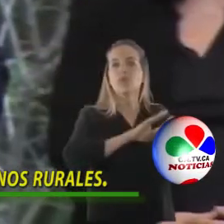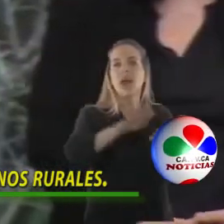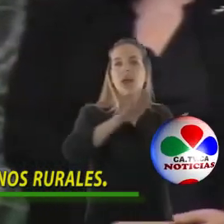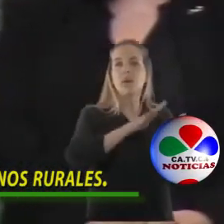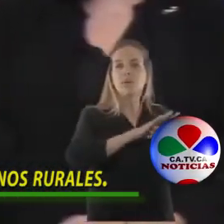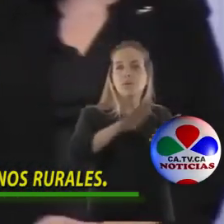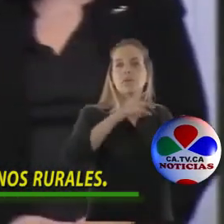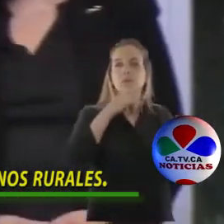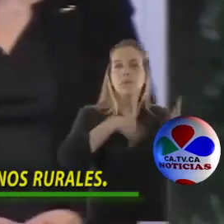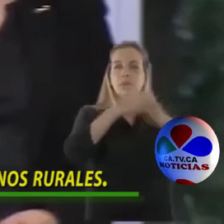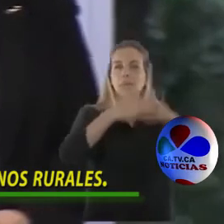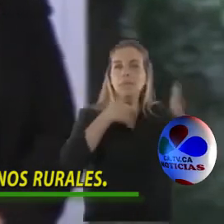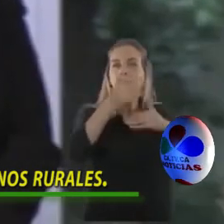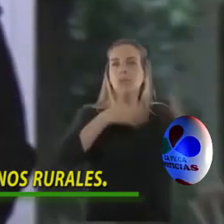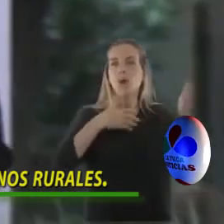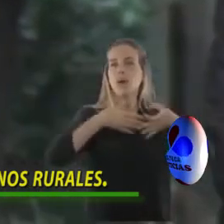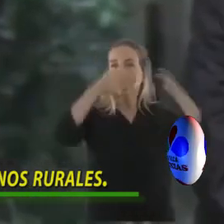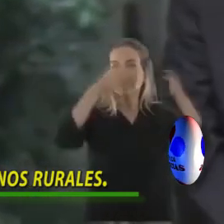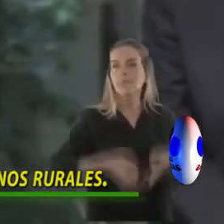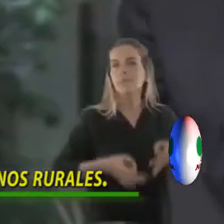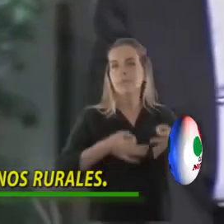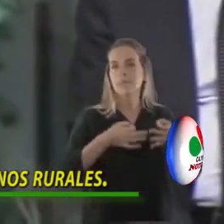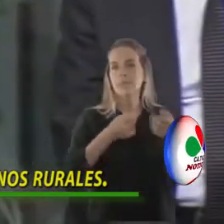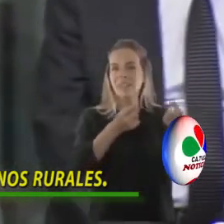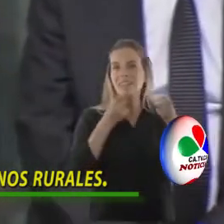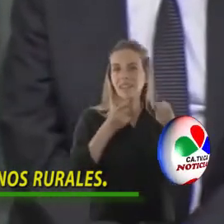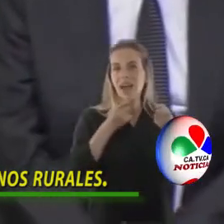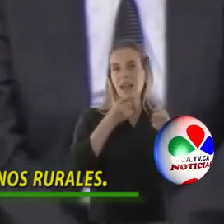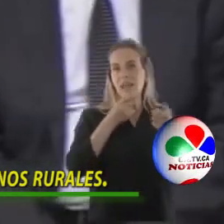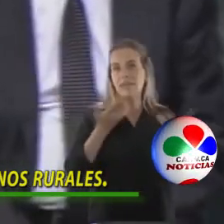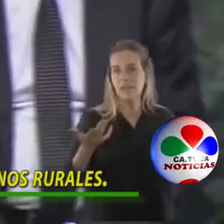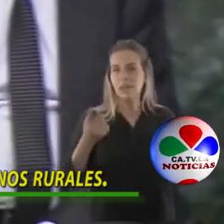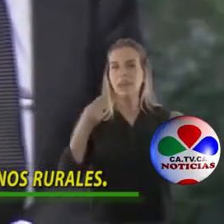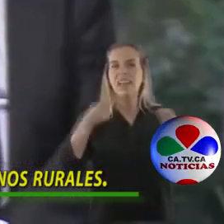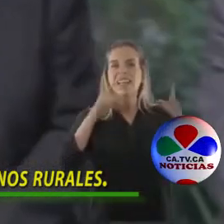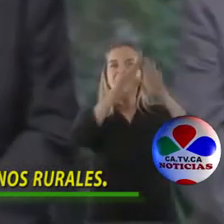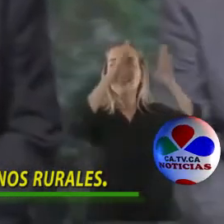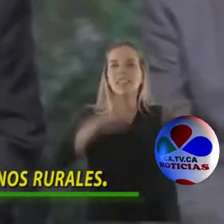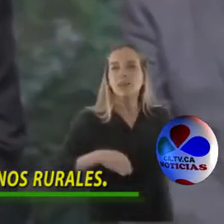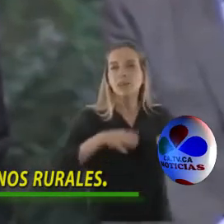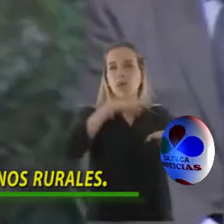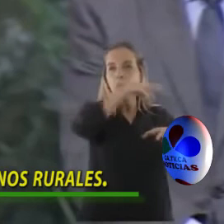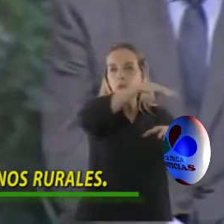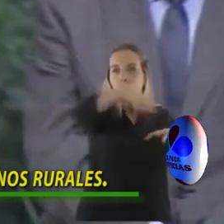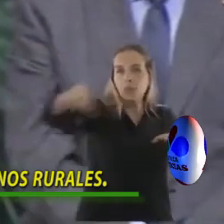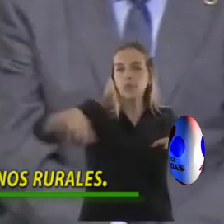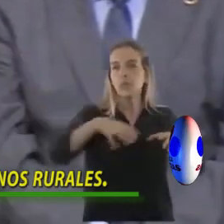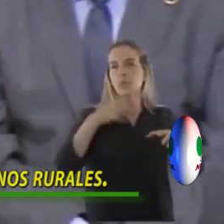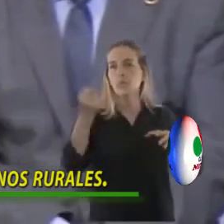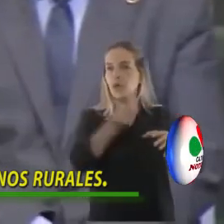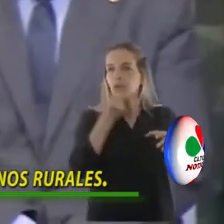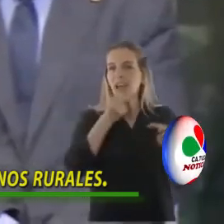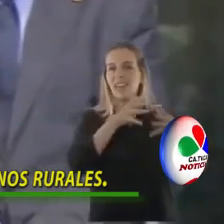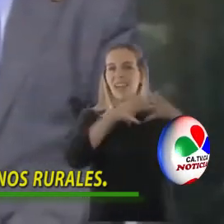generar todo lo que es la red terciaria y secundaria en caminos de la producción de nuestra provincia puede